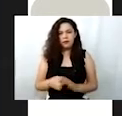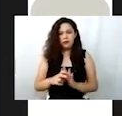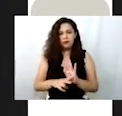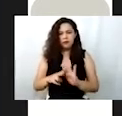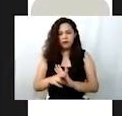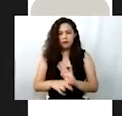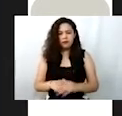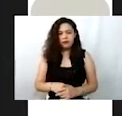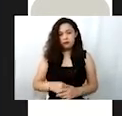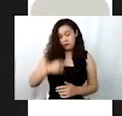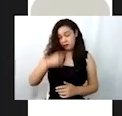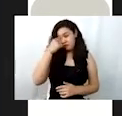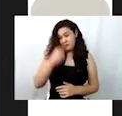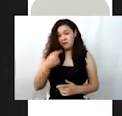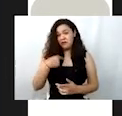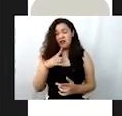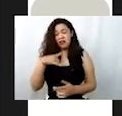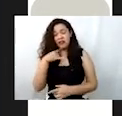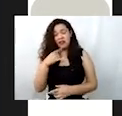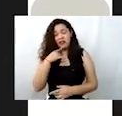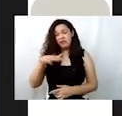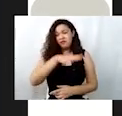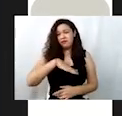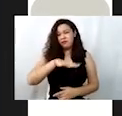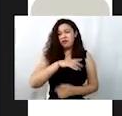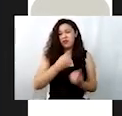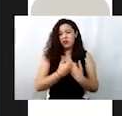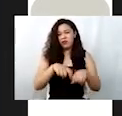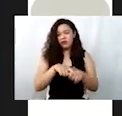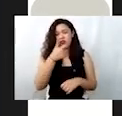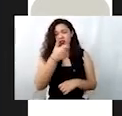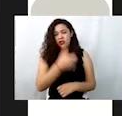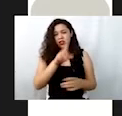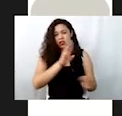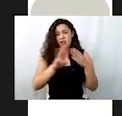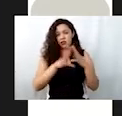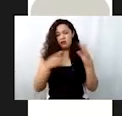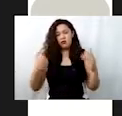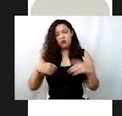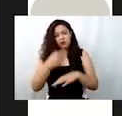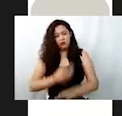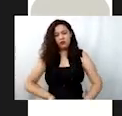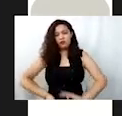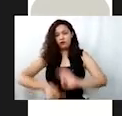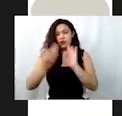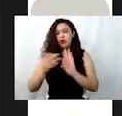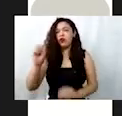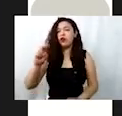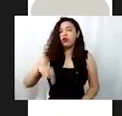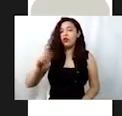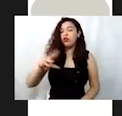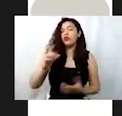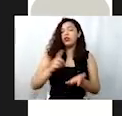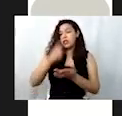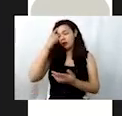Para hacer frente a los desafíos medioambientales, sociales y económicos del planeta, Naciones Unidas ha definido para el